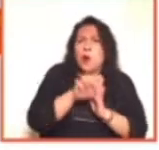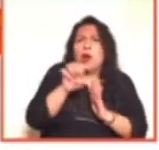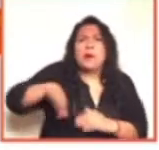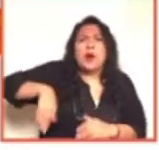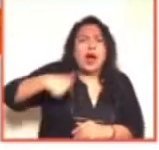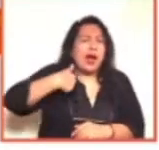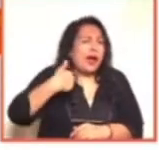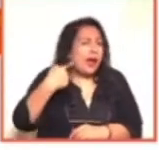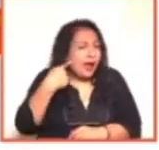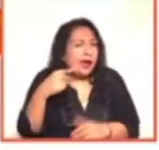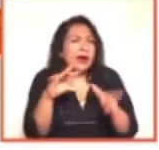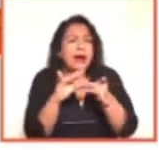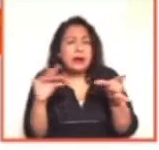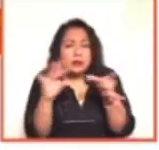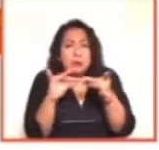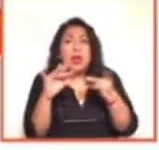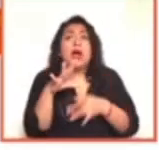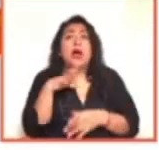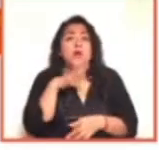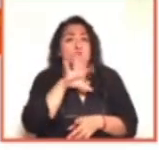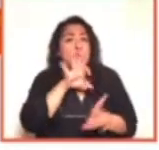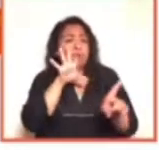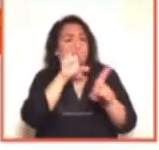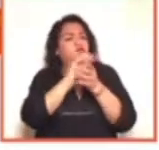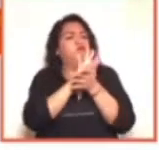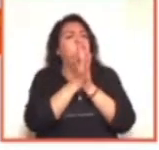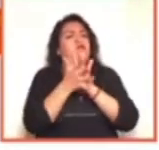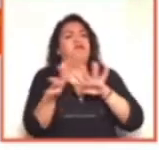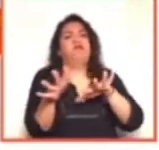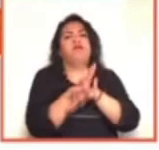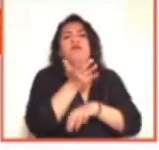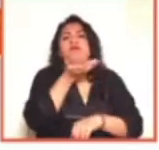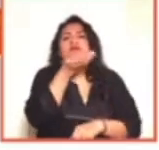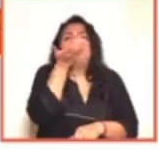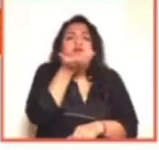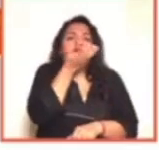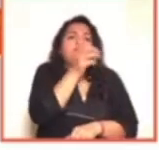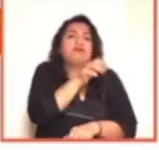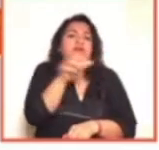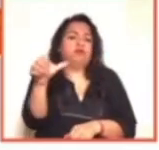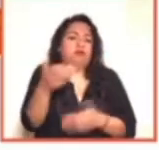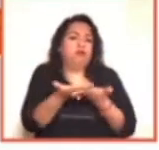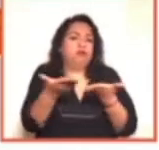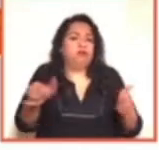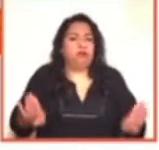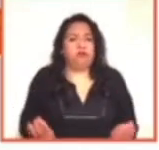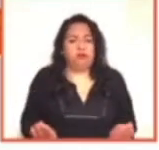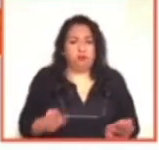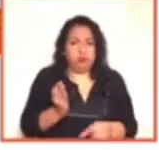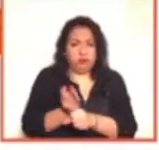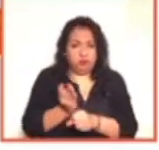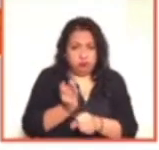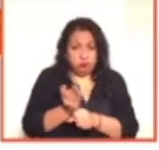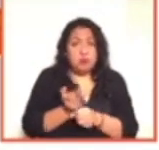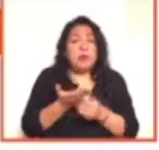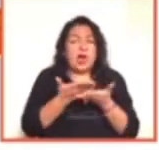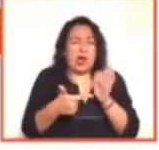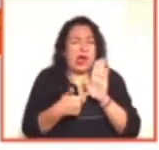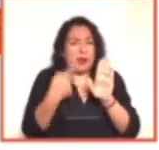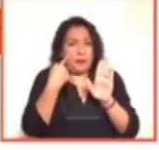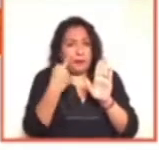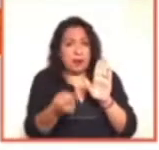escuchando, que han logrado adaptarse en gran medida a las condiciones actuales. Y lo que tenemos a continuación